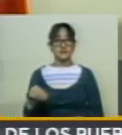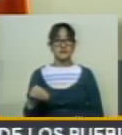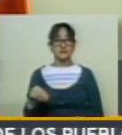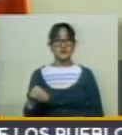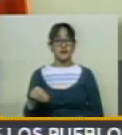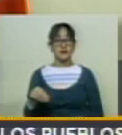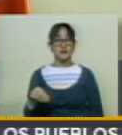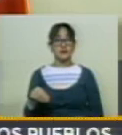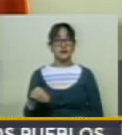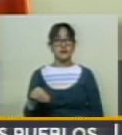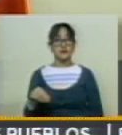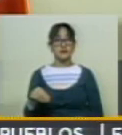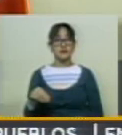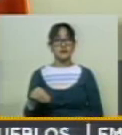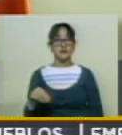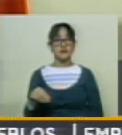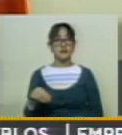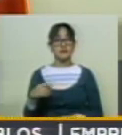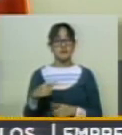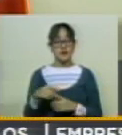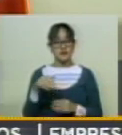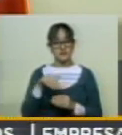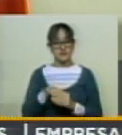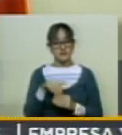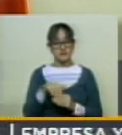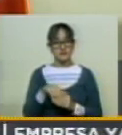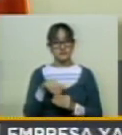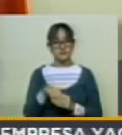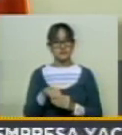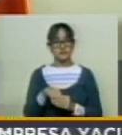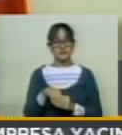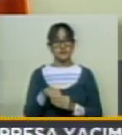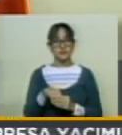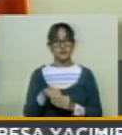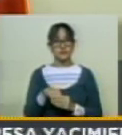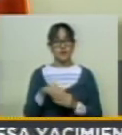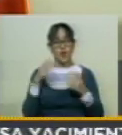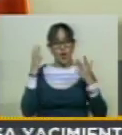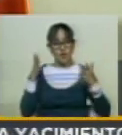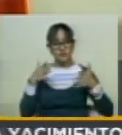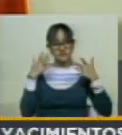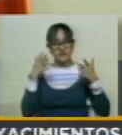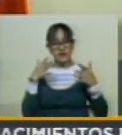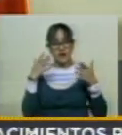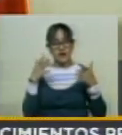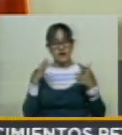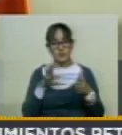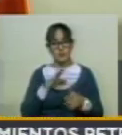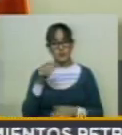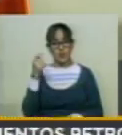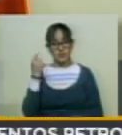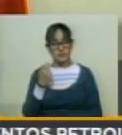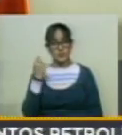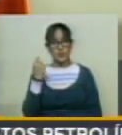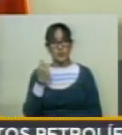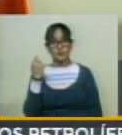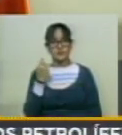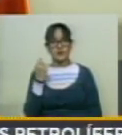conjuntamente con la elección de los consejeros de los consejos legislativos regionales